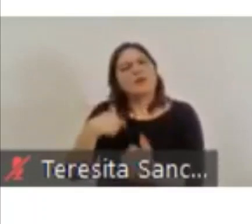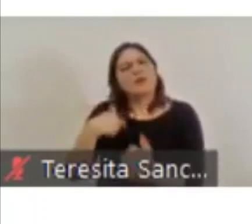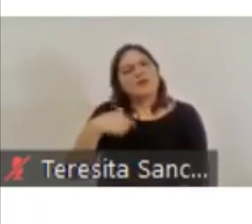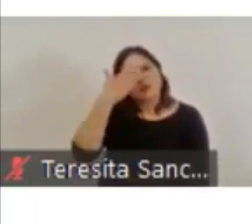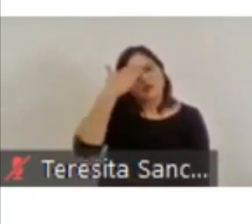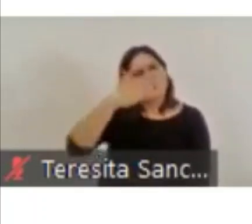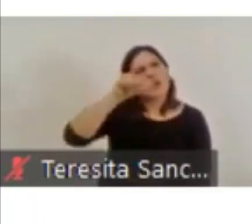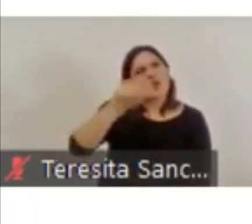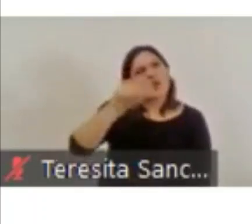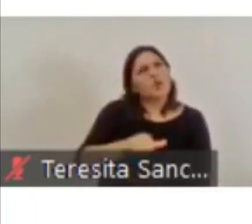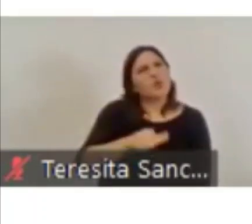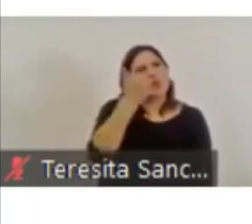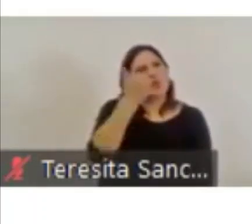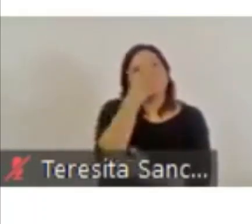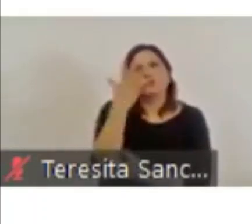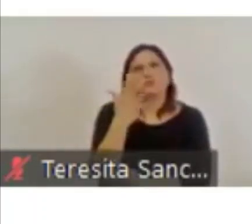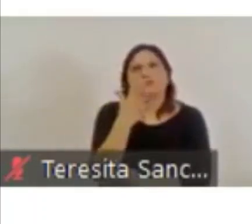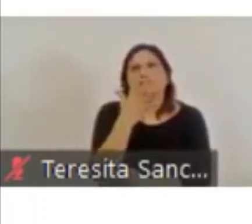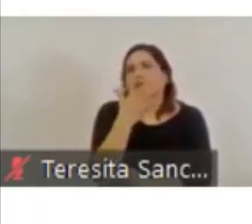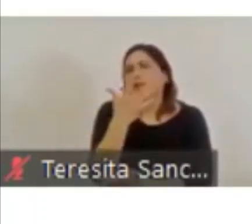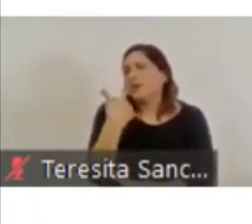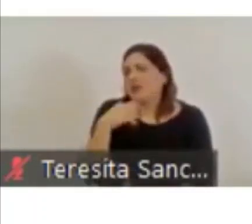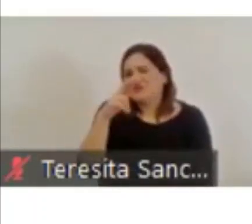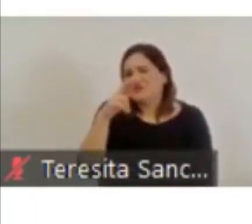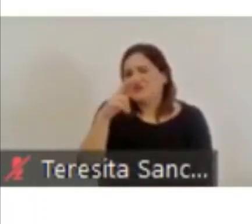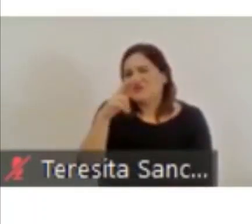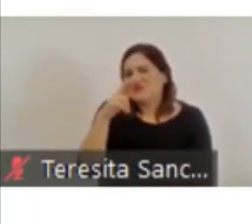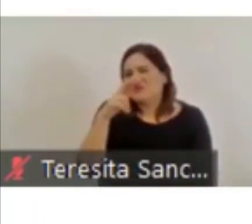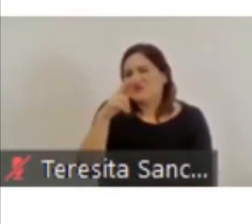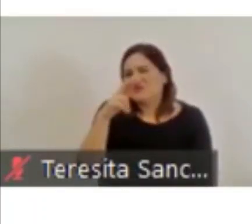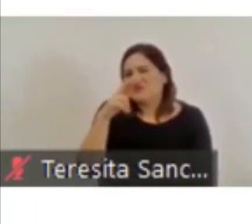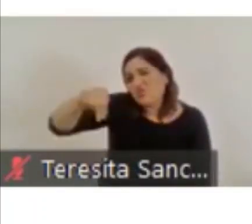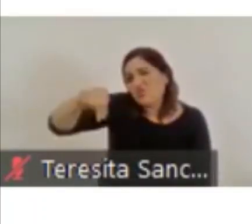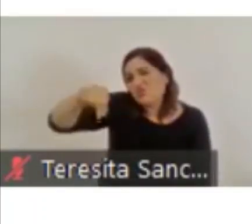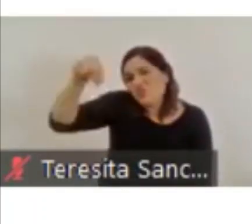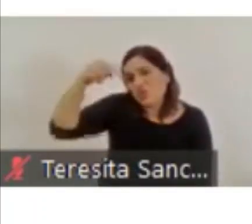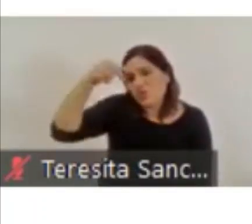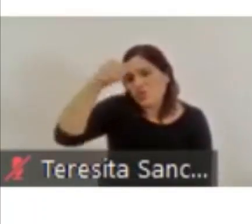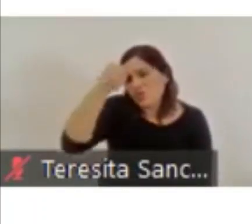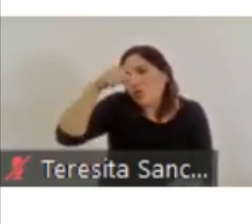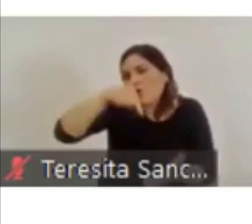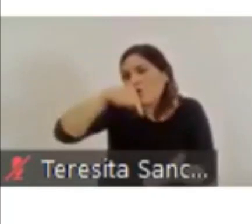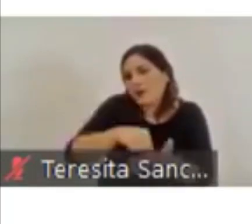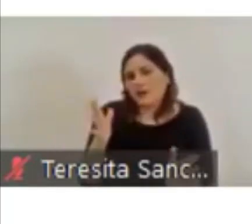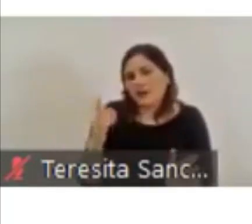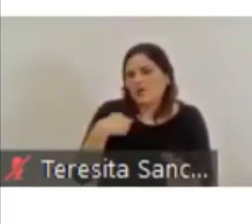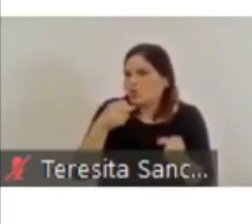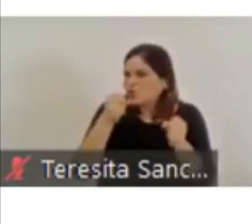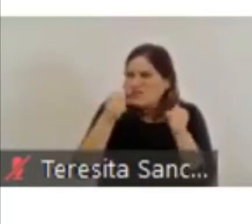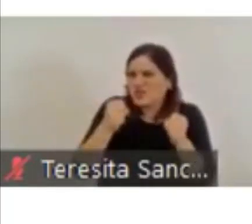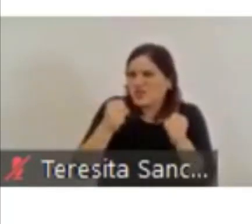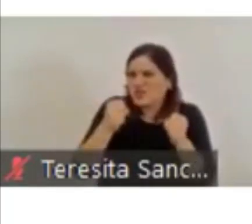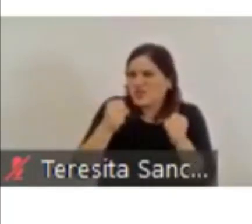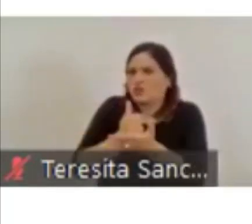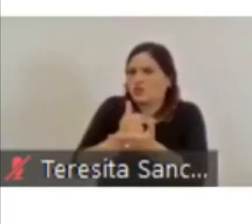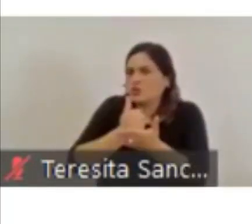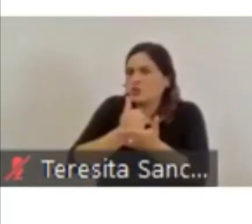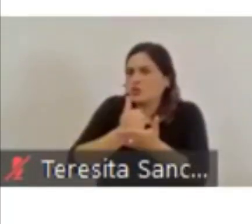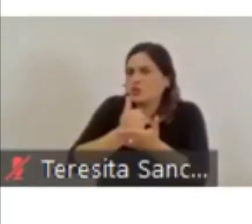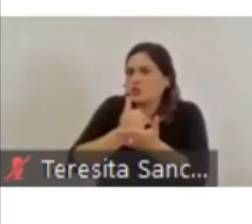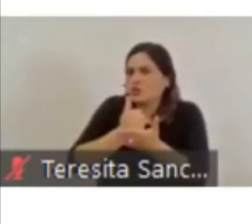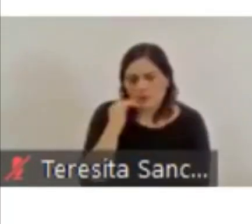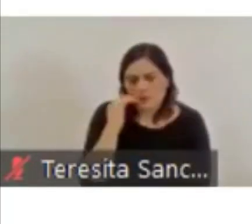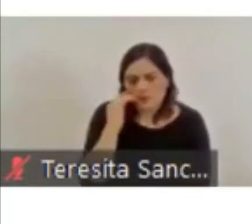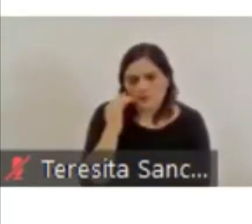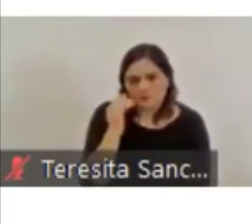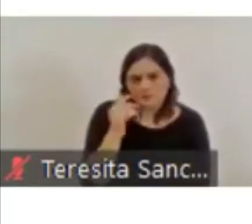el norte, la verdad no recuerdo bien, pero es hacia el norte, no quisiera decir la ciudad para no equivocarme, pero